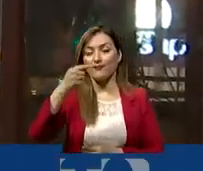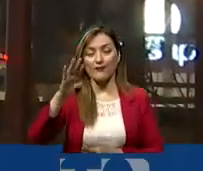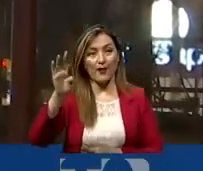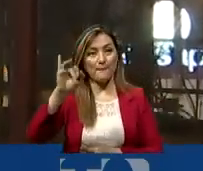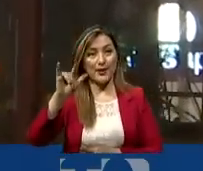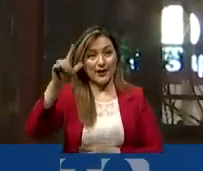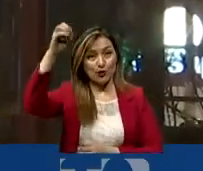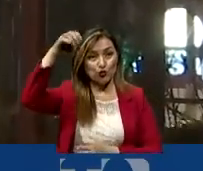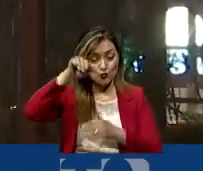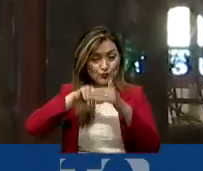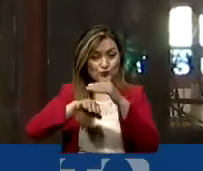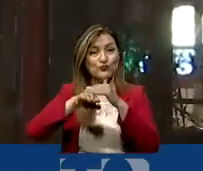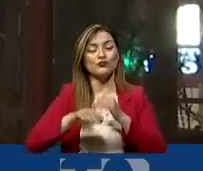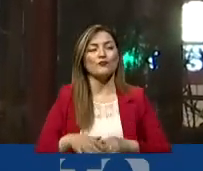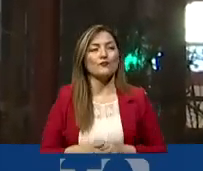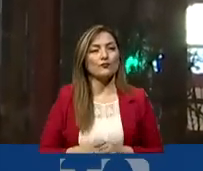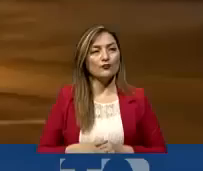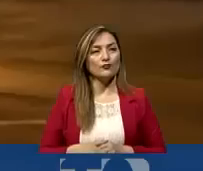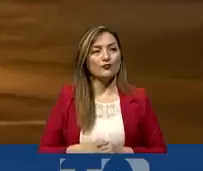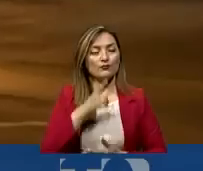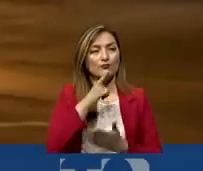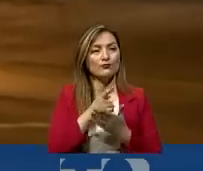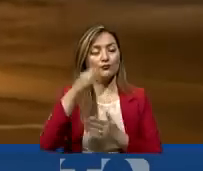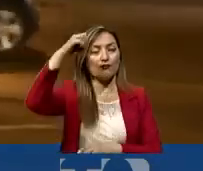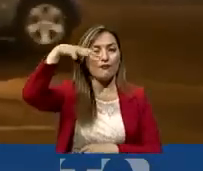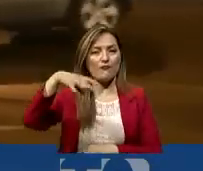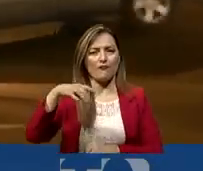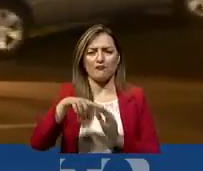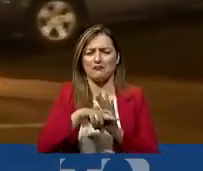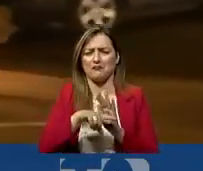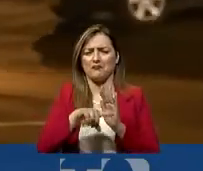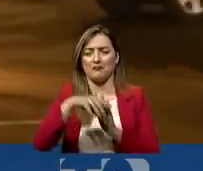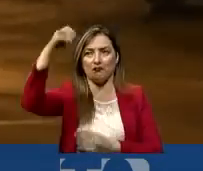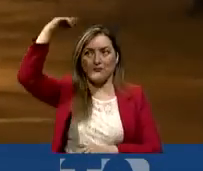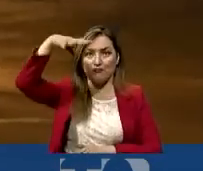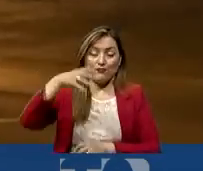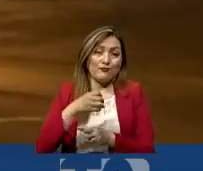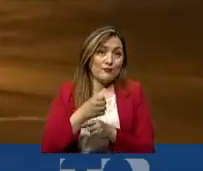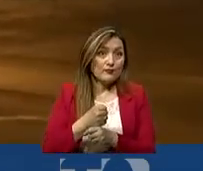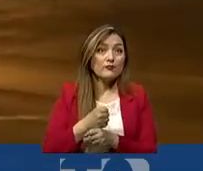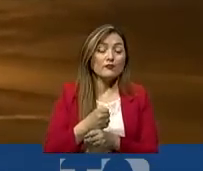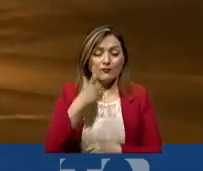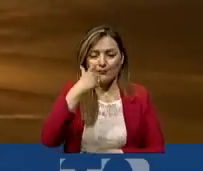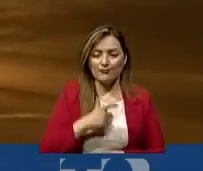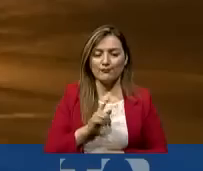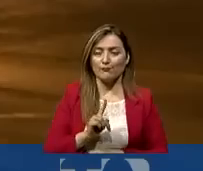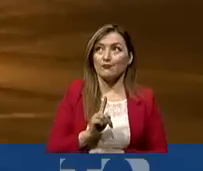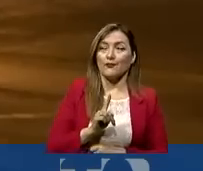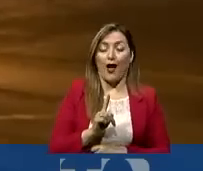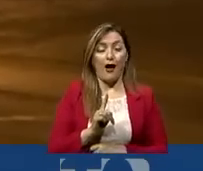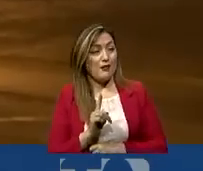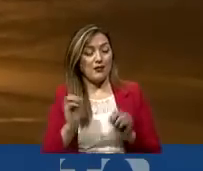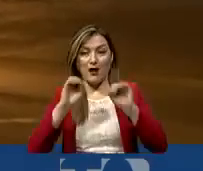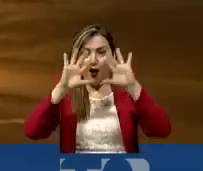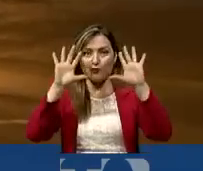la entrada. Es una cosa más integral. Es cierto que no hay luz y eso no es bueno, porque la luz da seguridad. Al mismo ciudadano le da sentido de seguridad.